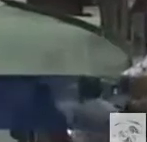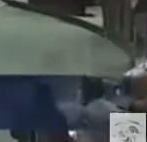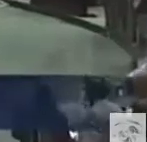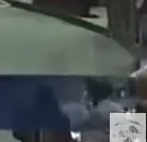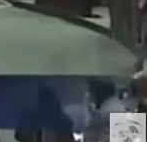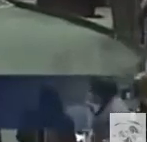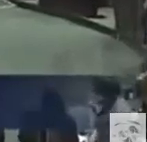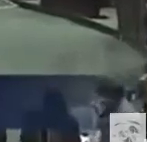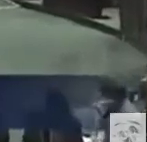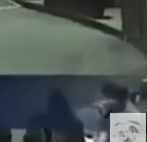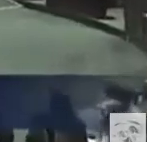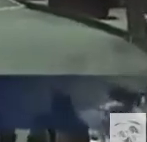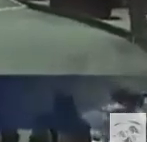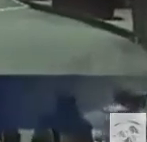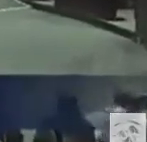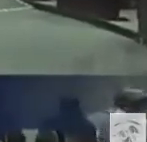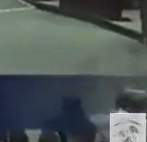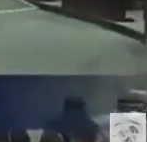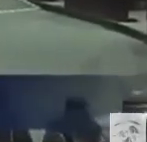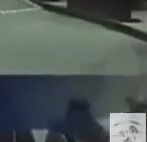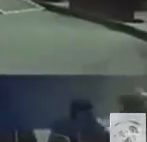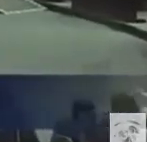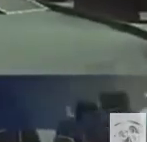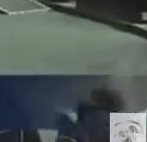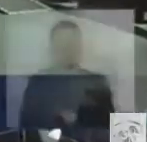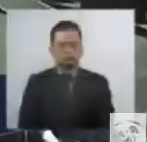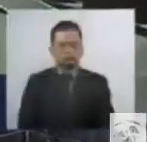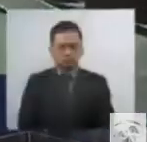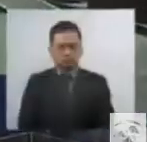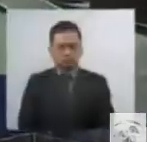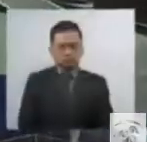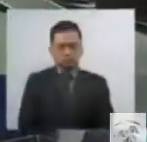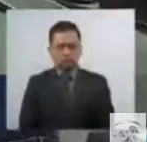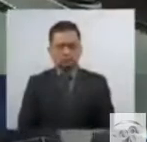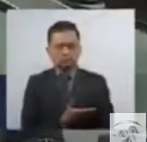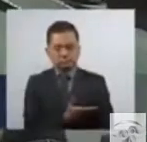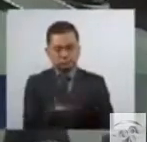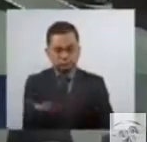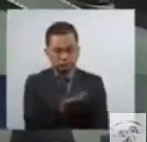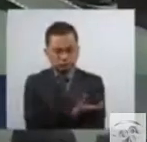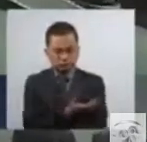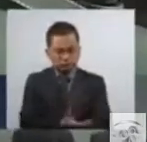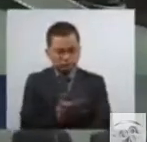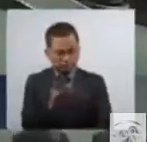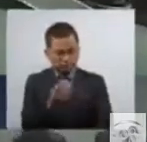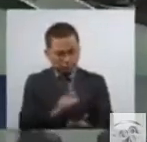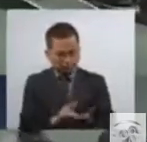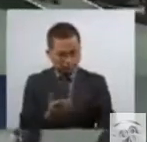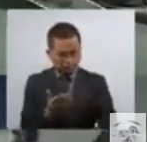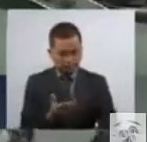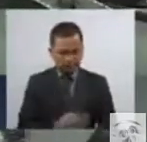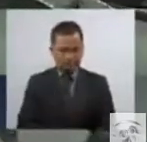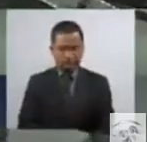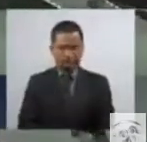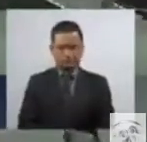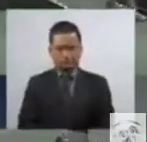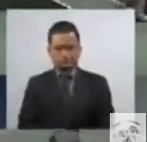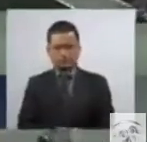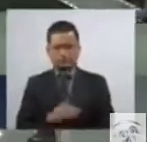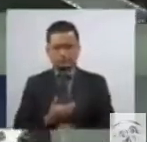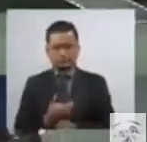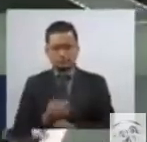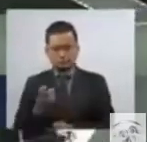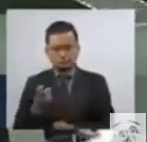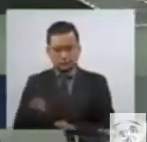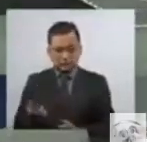Muchas gracias, presidenta. Buenos días, compañeras y compañeros. Esta iniciativa de tasa cero de impuesto al